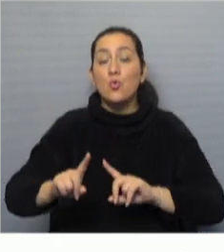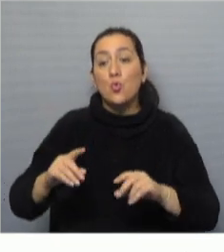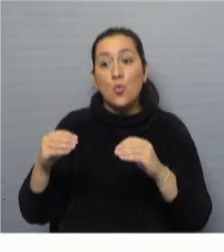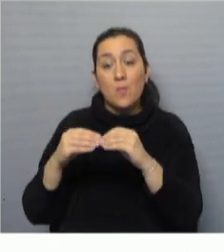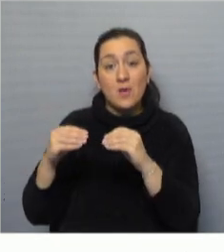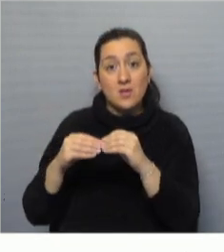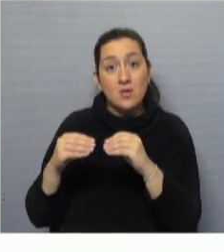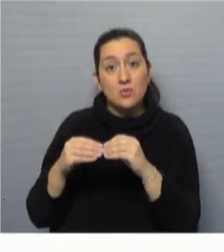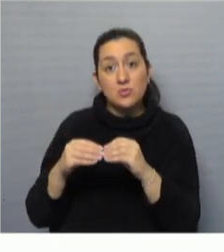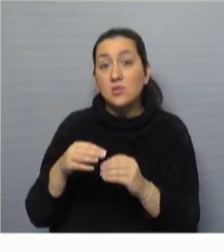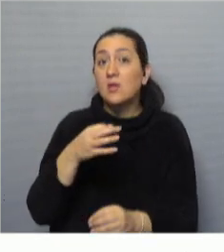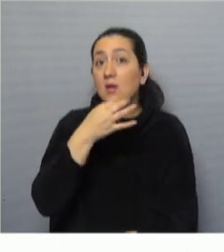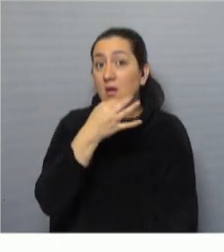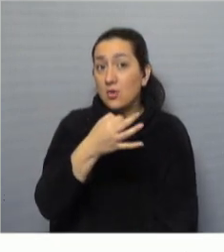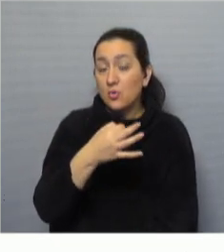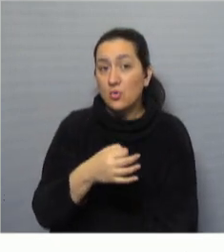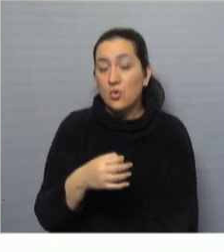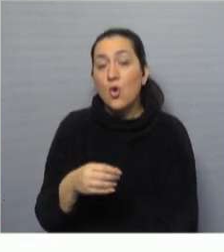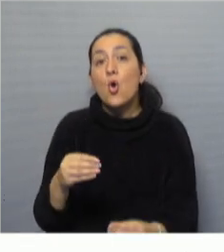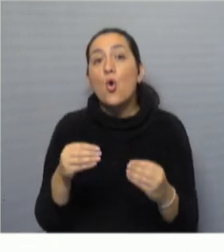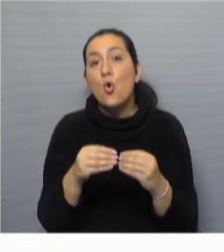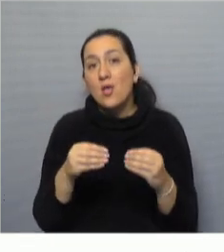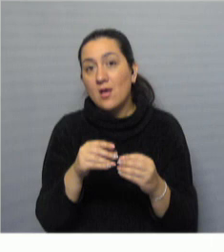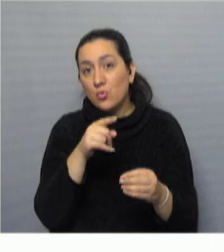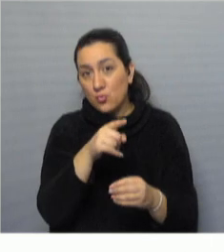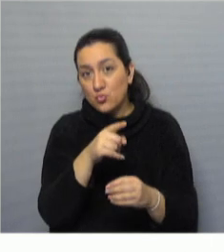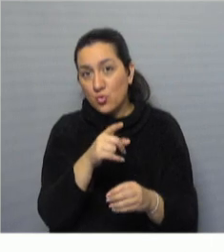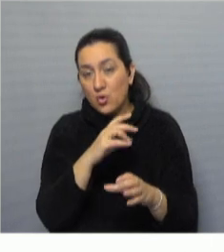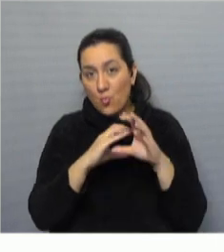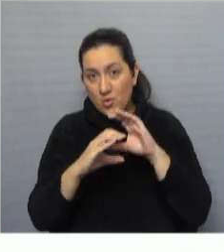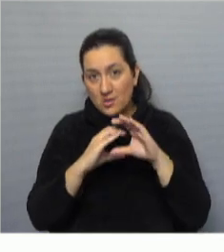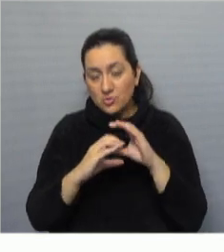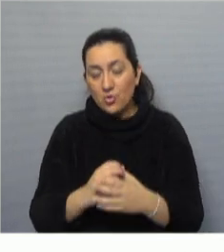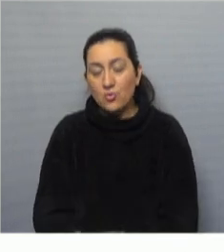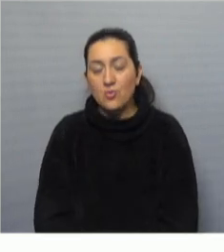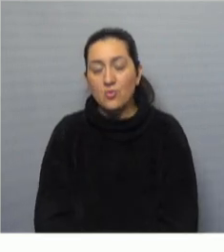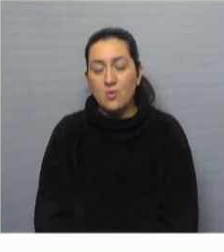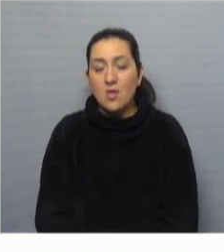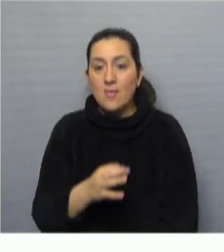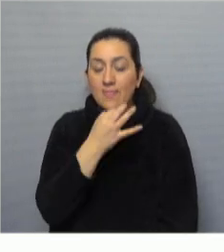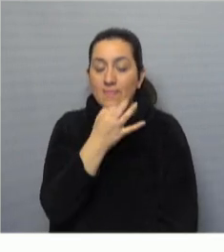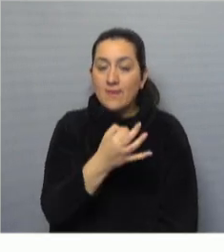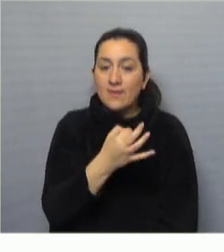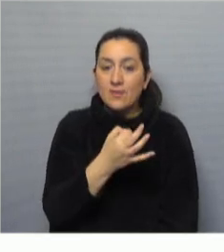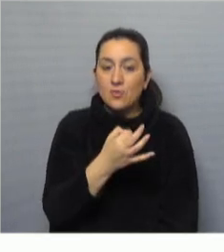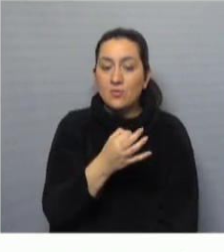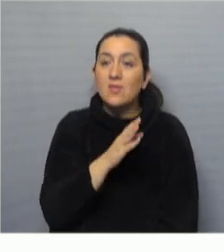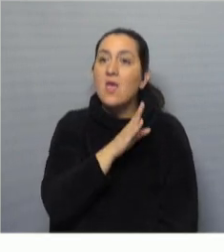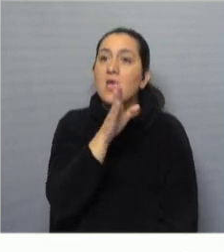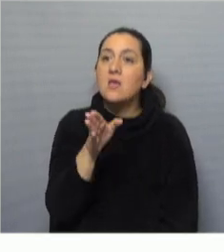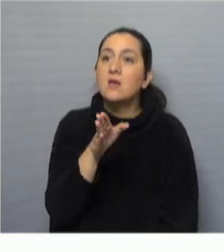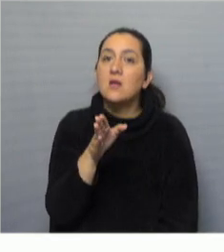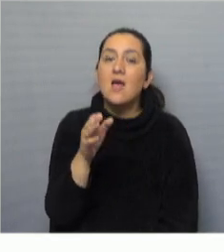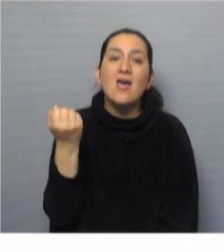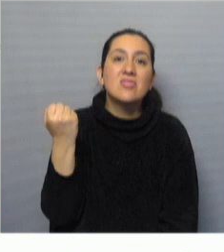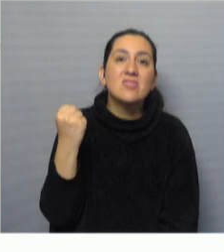han mencionado digo colegas tuyos jose más este que mencioné que mencionaban que dirigidas a delitos